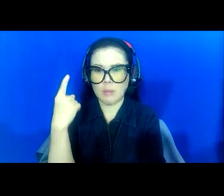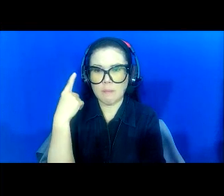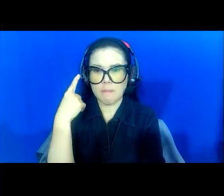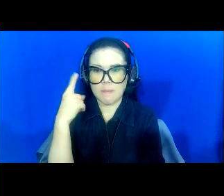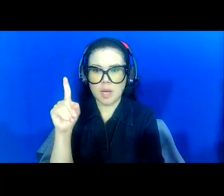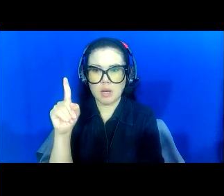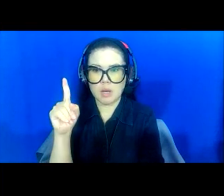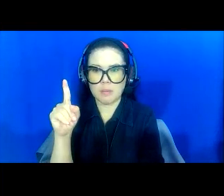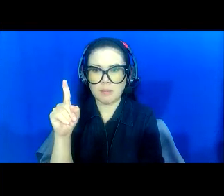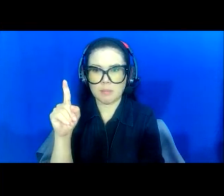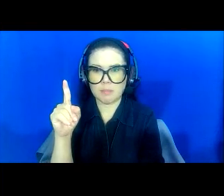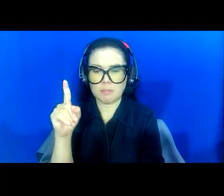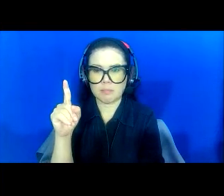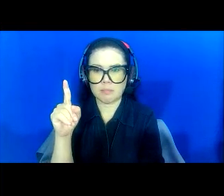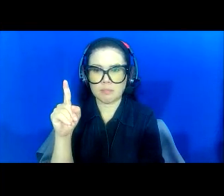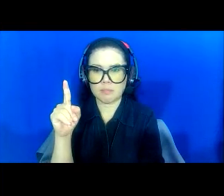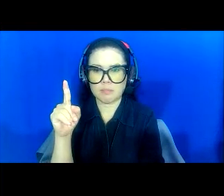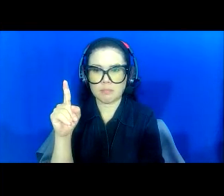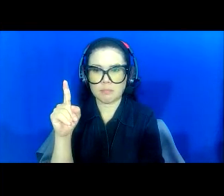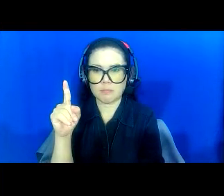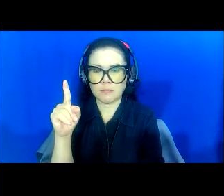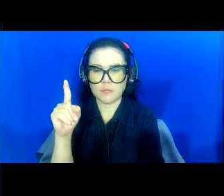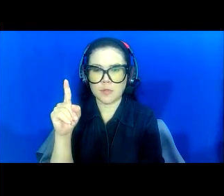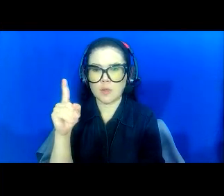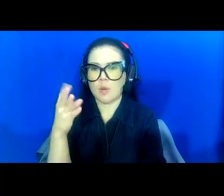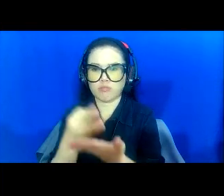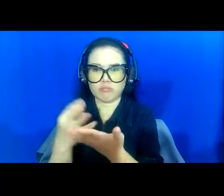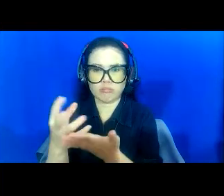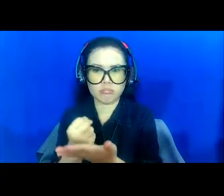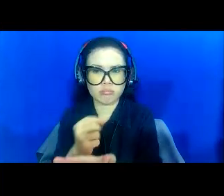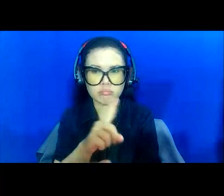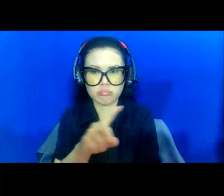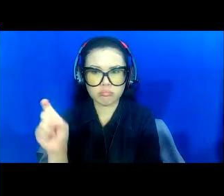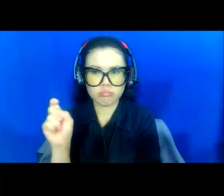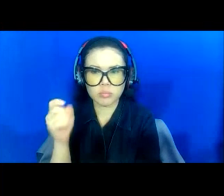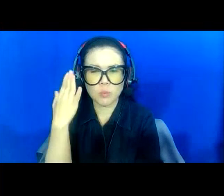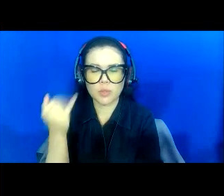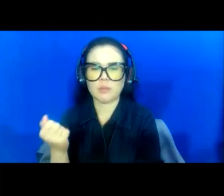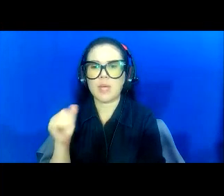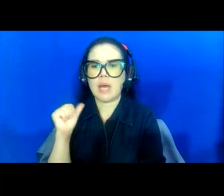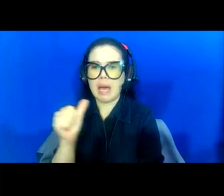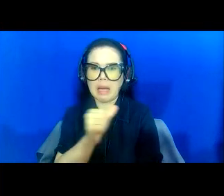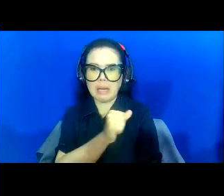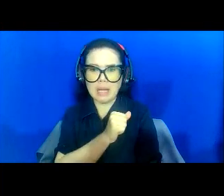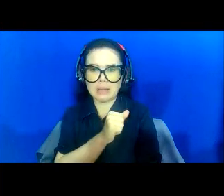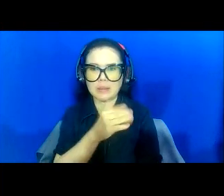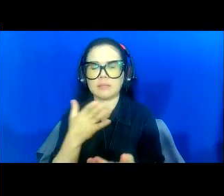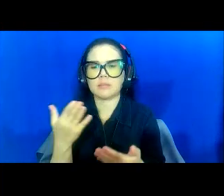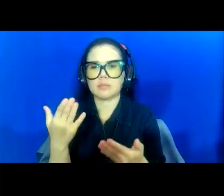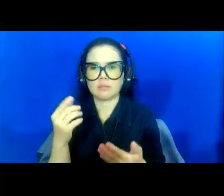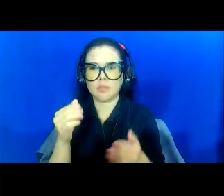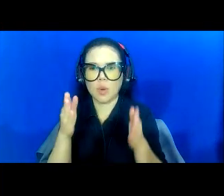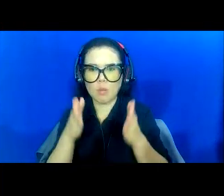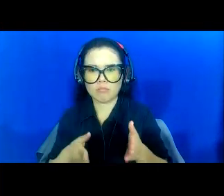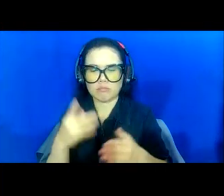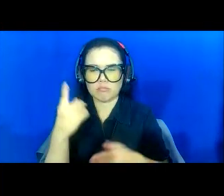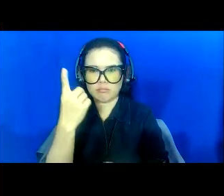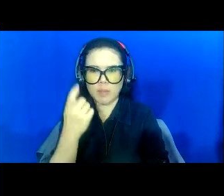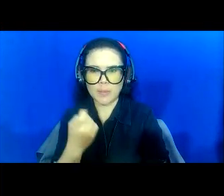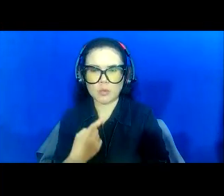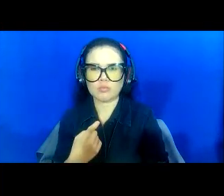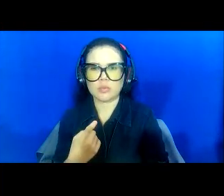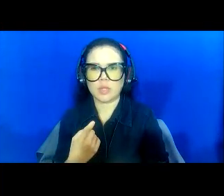sí me han hecho preguntas algunos de los alcaldes que la subvención es poca y no